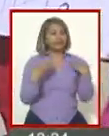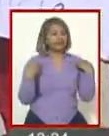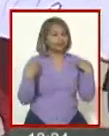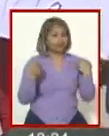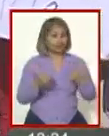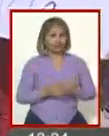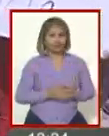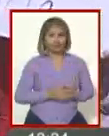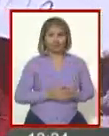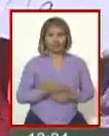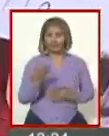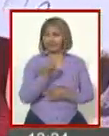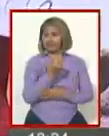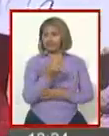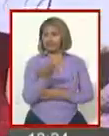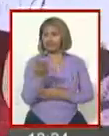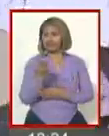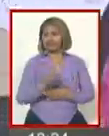sano,